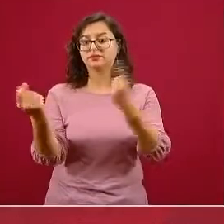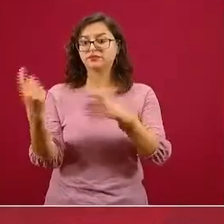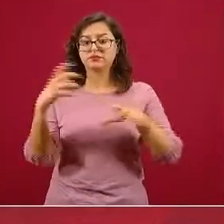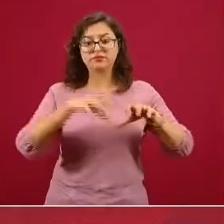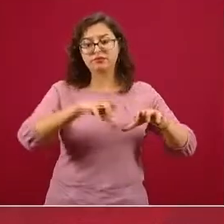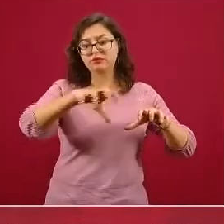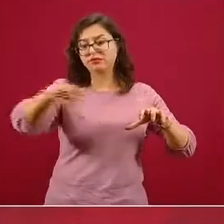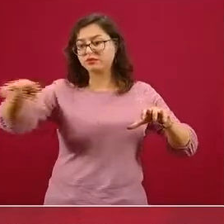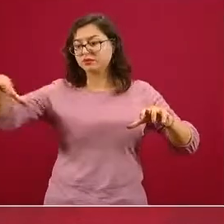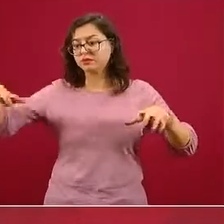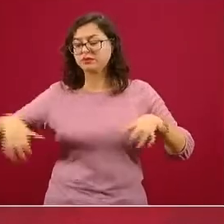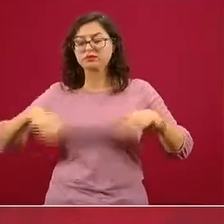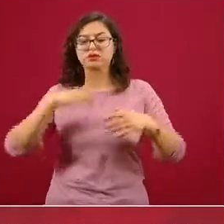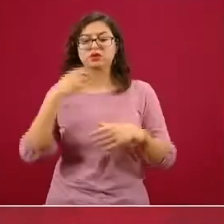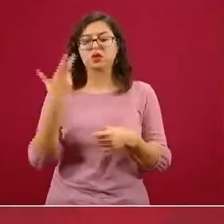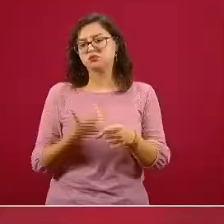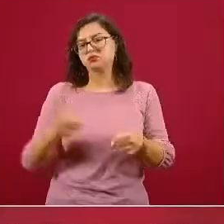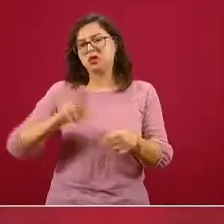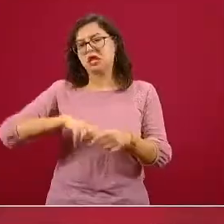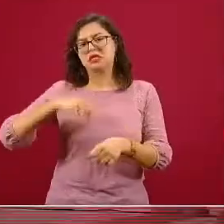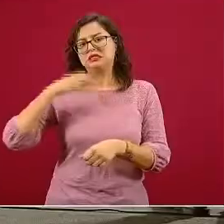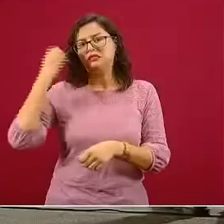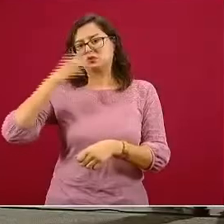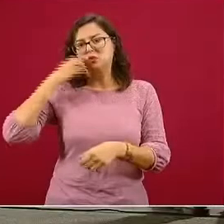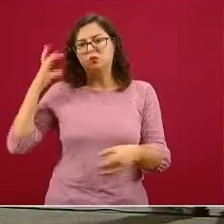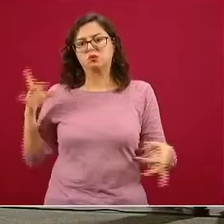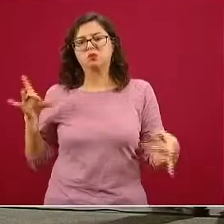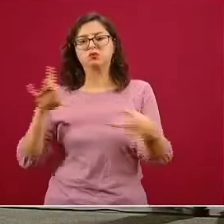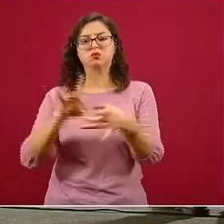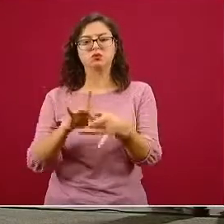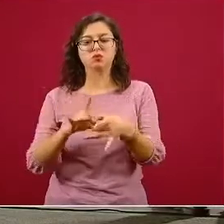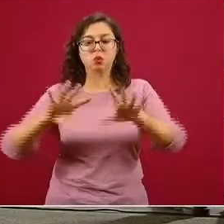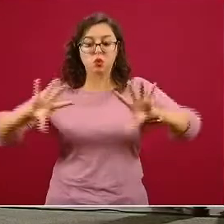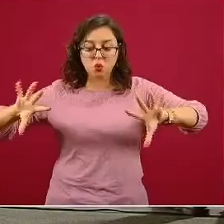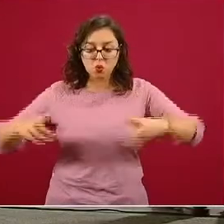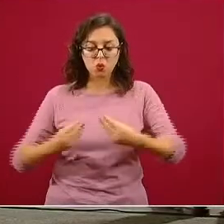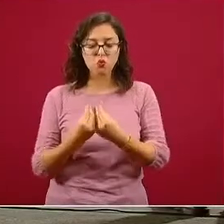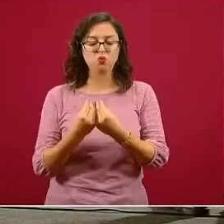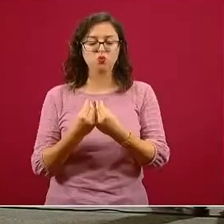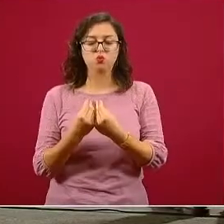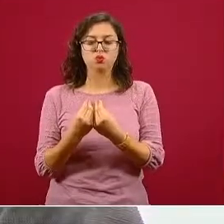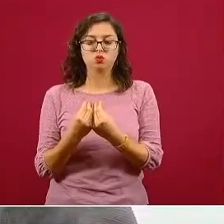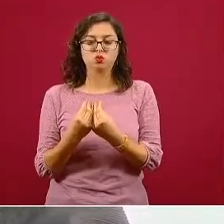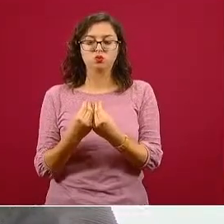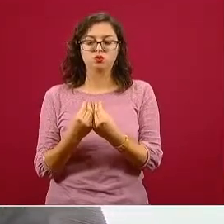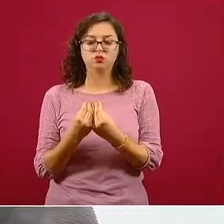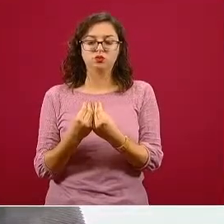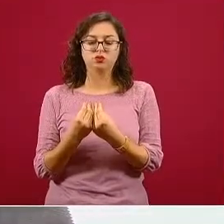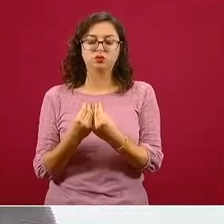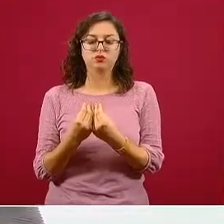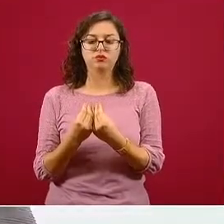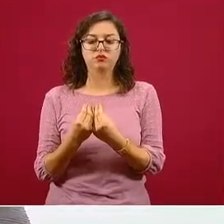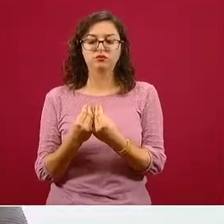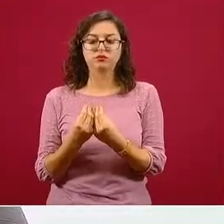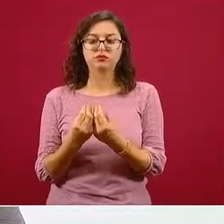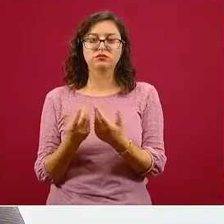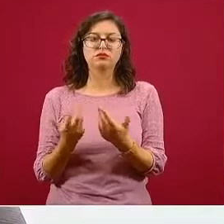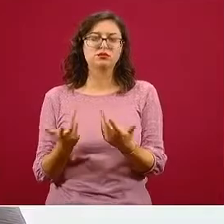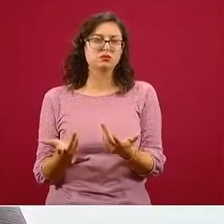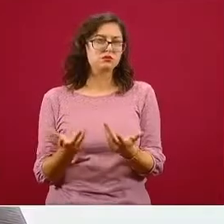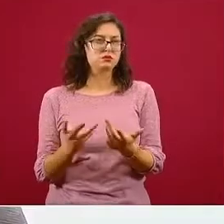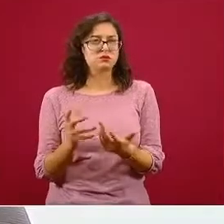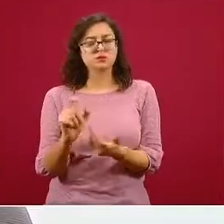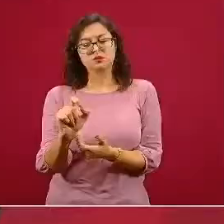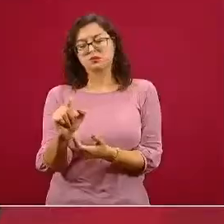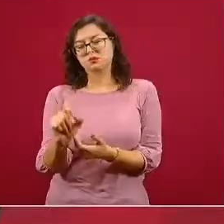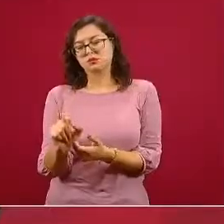académicos, hospitales universitarios, por ejemplo. Y forman parte de un conjunto más amplio que contiene cerca